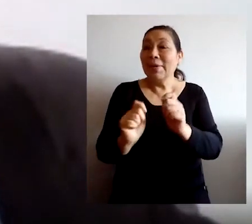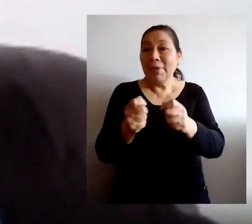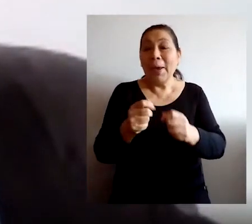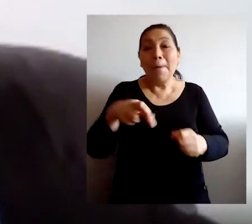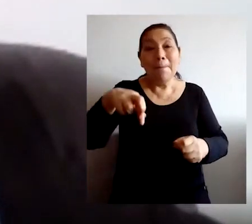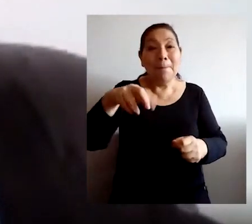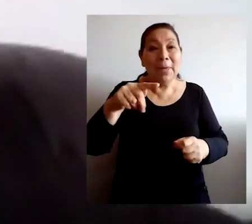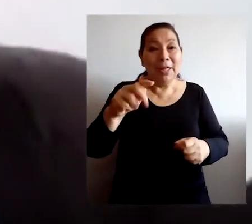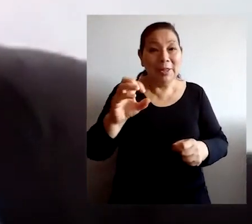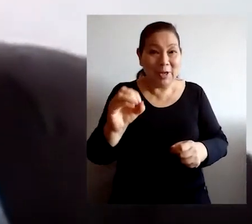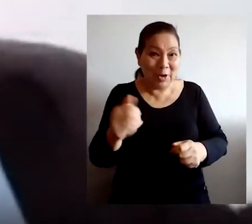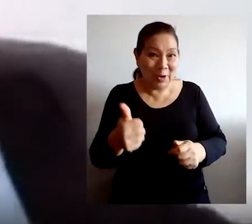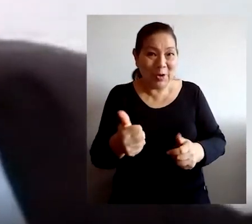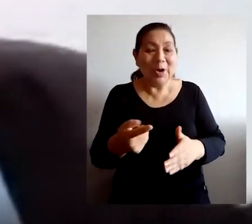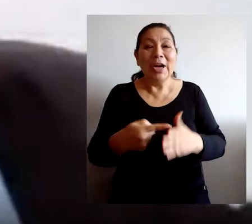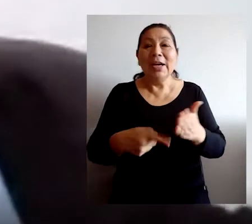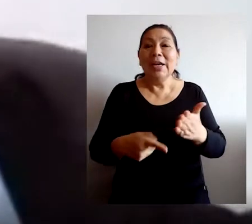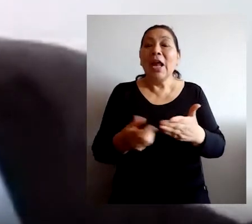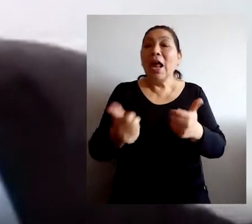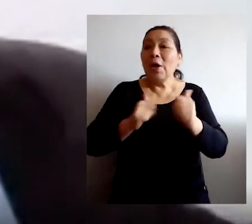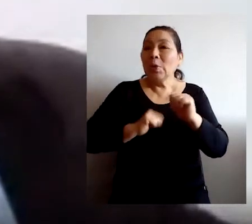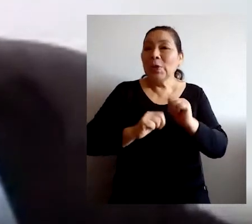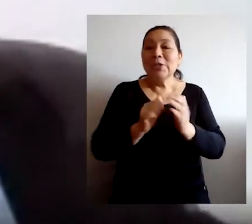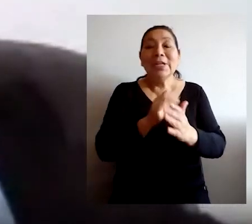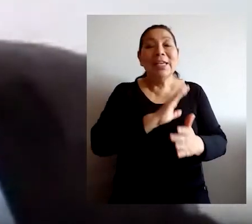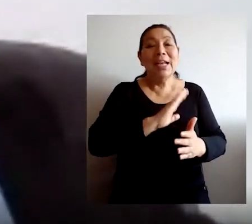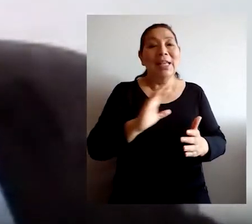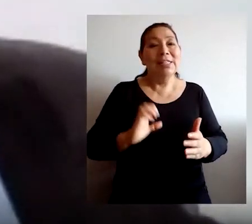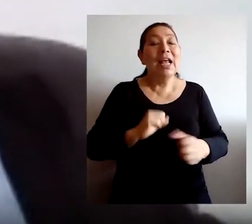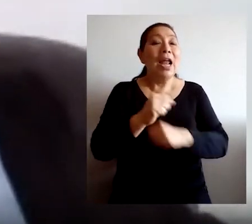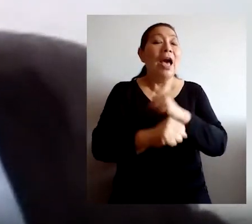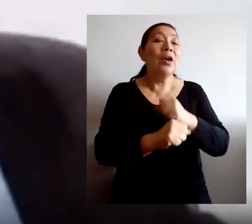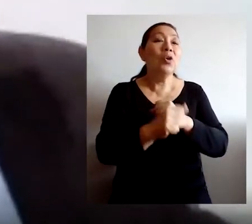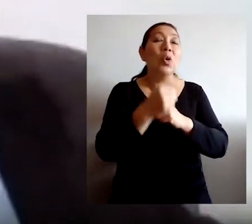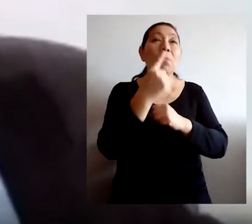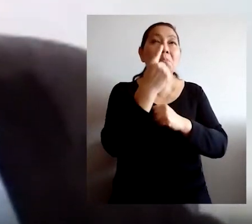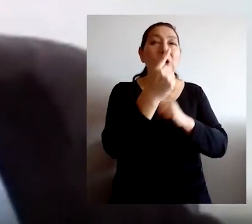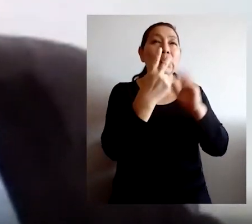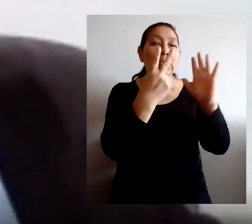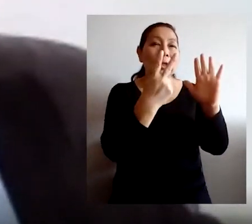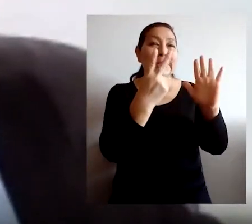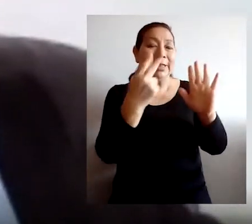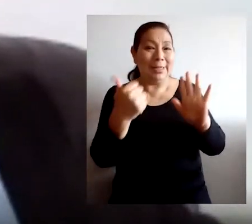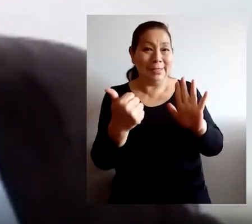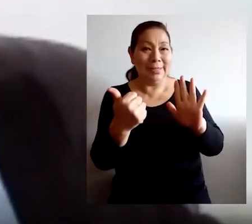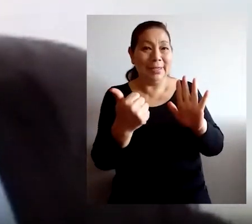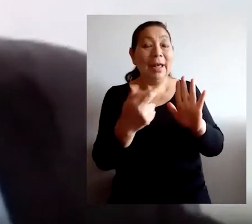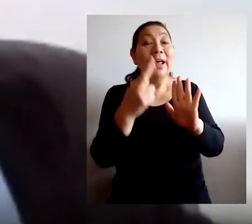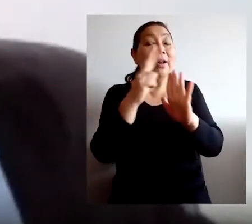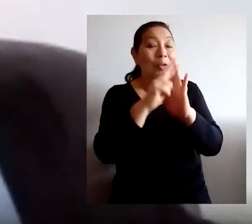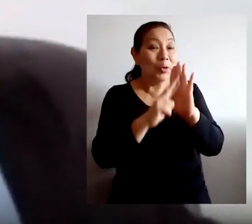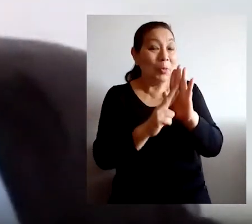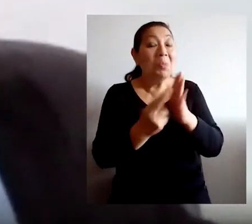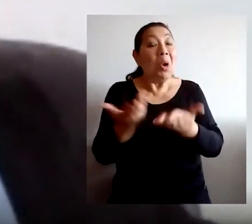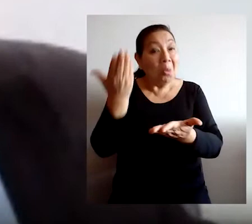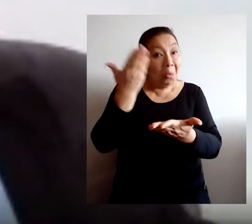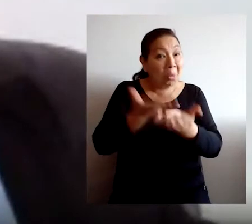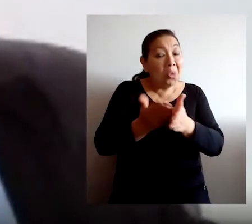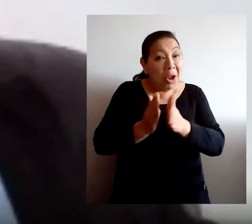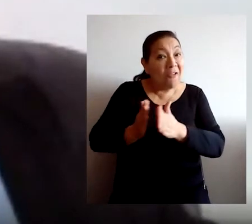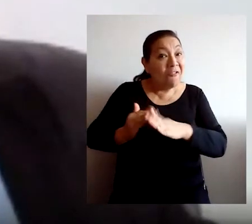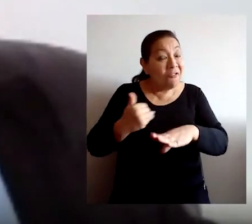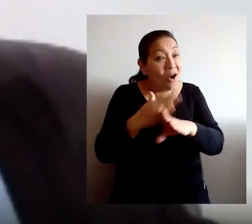la señora Petra Sarango con respecto a la actuación que hizo el Estado en el año 76 con esa resolución suprema. Acudió una